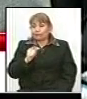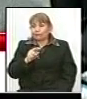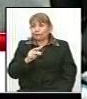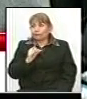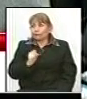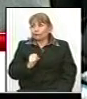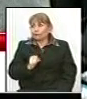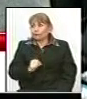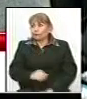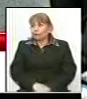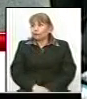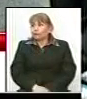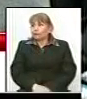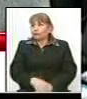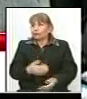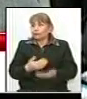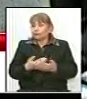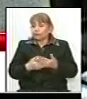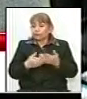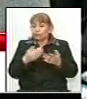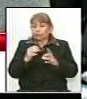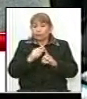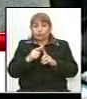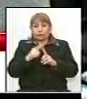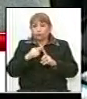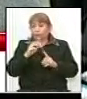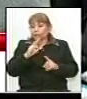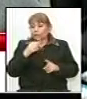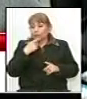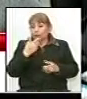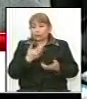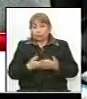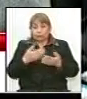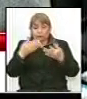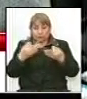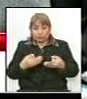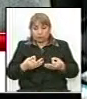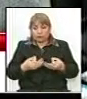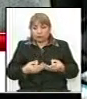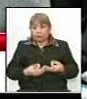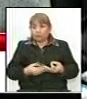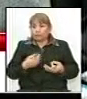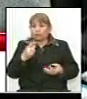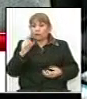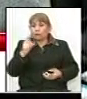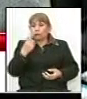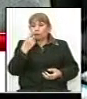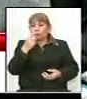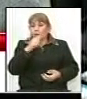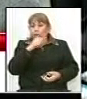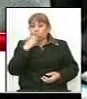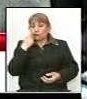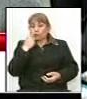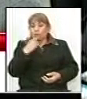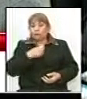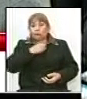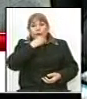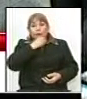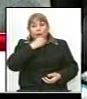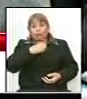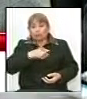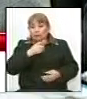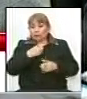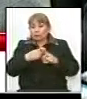que ya tiene los fundamentos teóricos sustentables de que es la forma en que se debería abordar por primera vez de forma integral al adulto mayor.